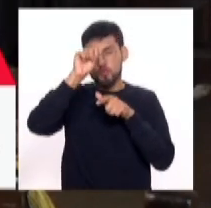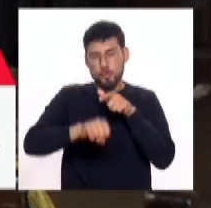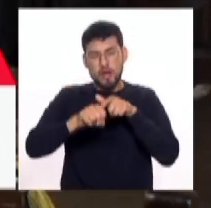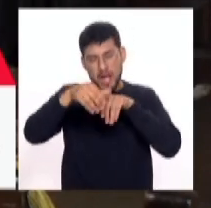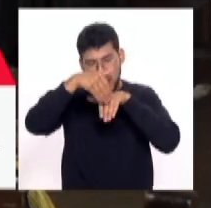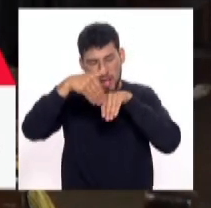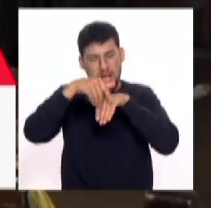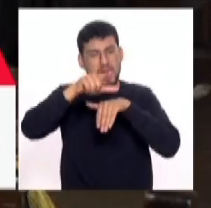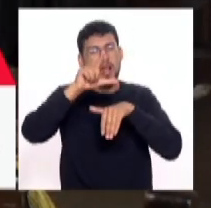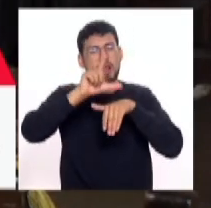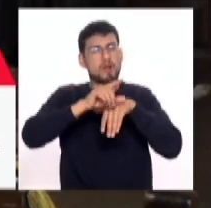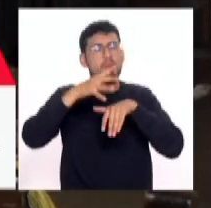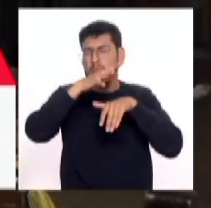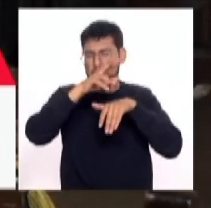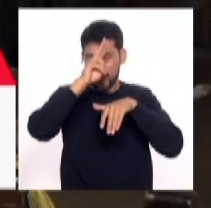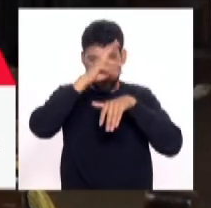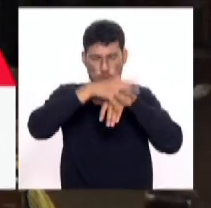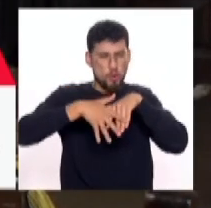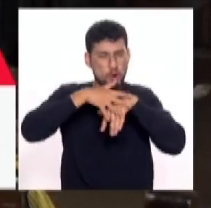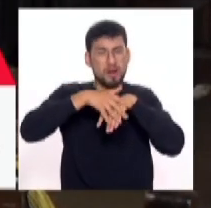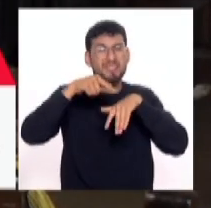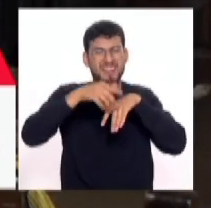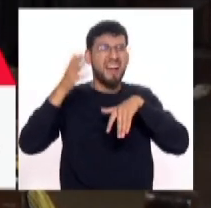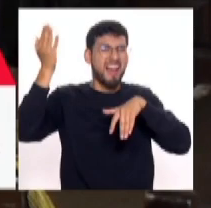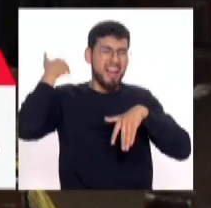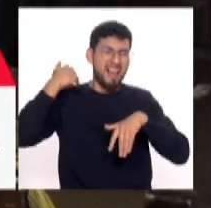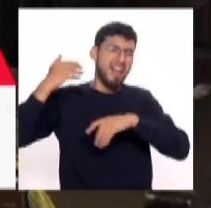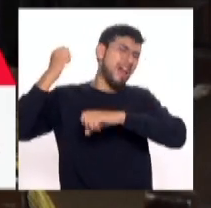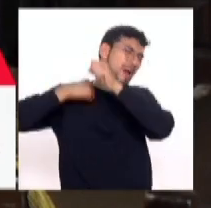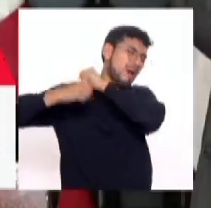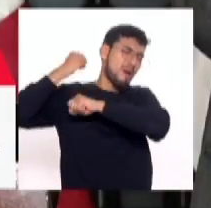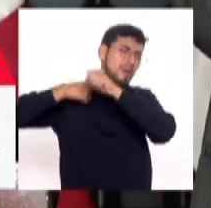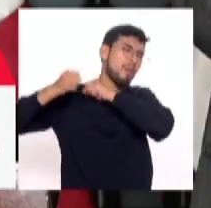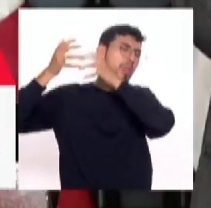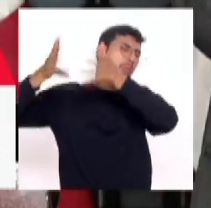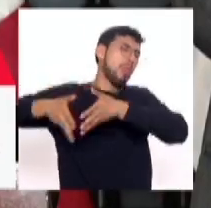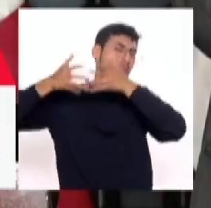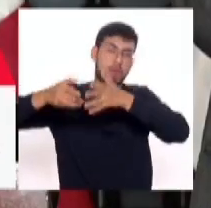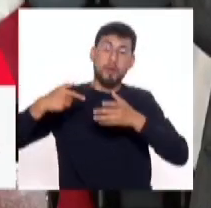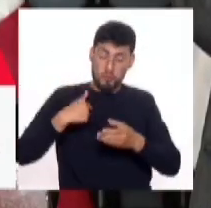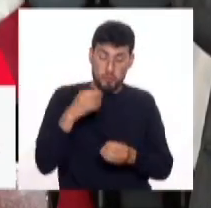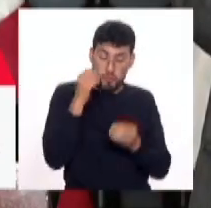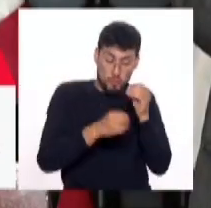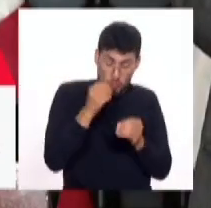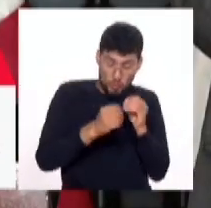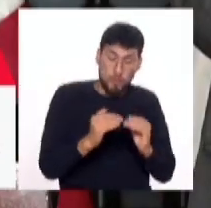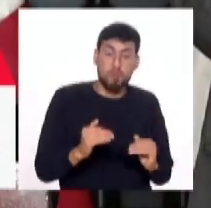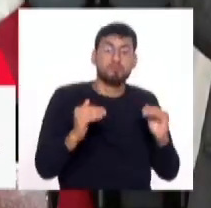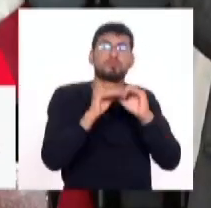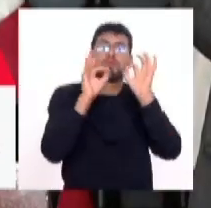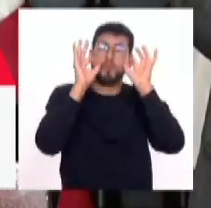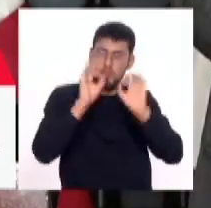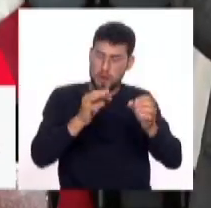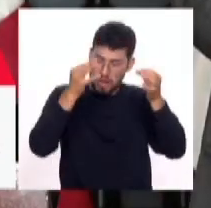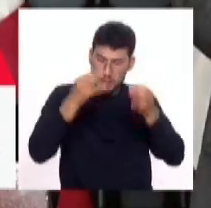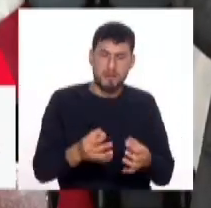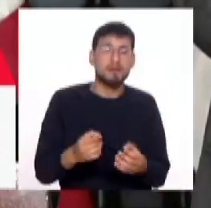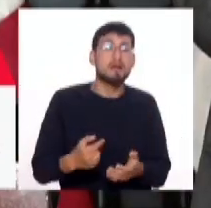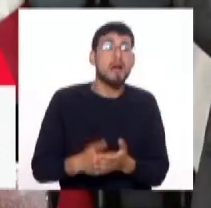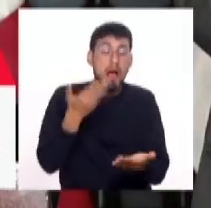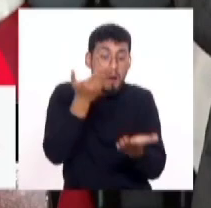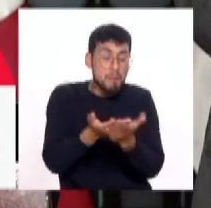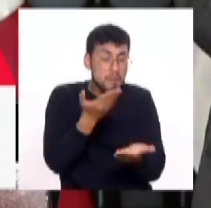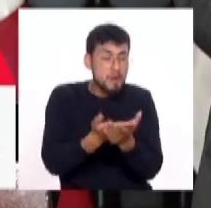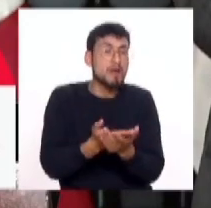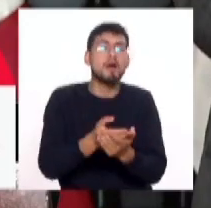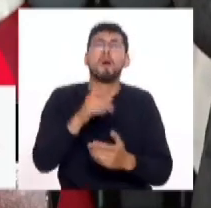una deuda histórica que muchos dejaron pasar. Nosotros lo haremos realidad, hechos y